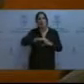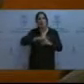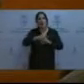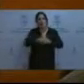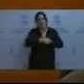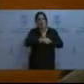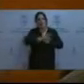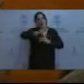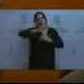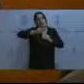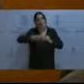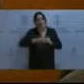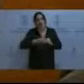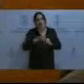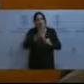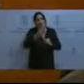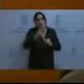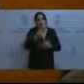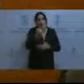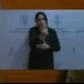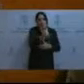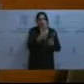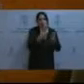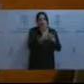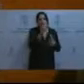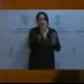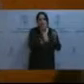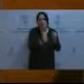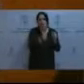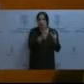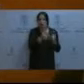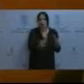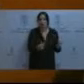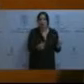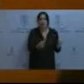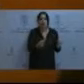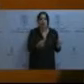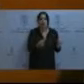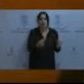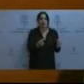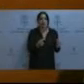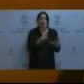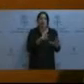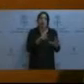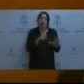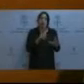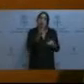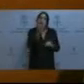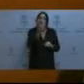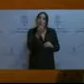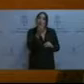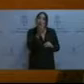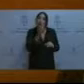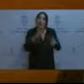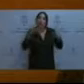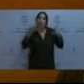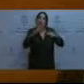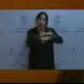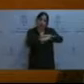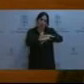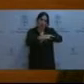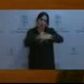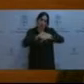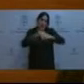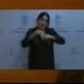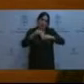lácteo asturiano. Eso sí, solo el PSOE votó en contra. El PSOE y el Consejo de Gobierno